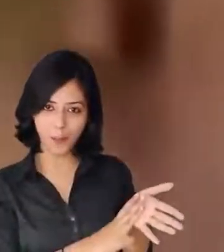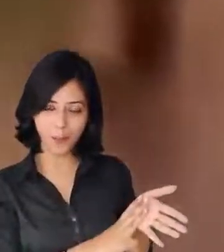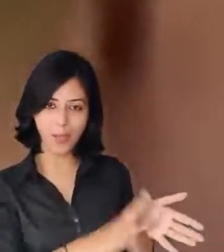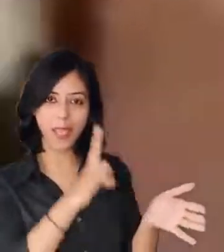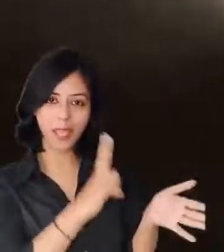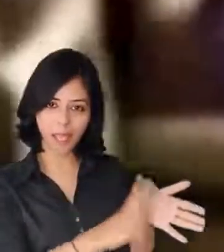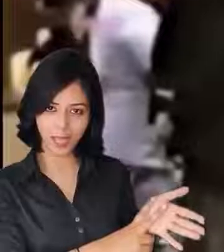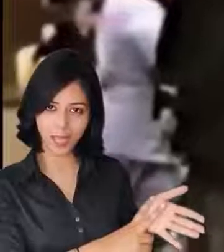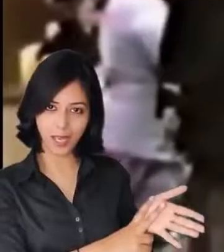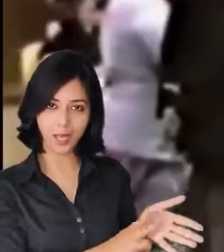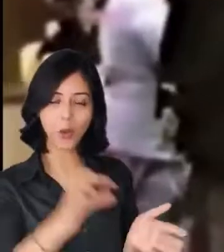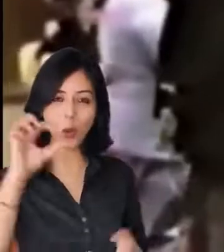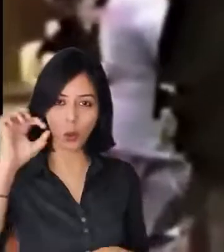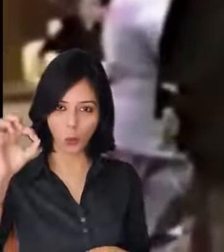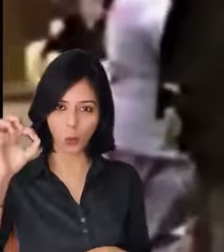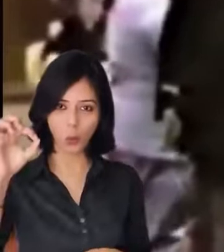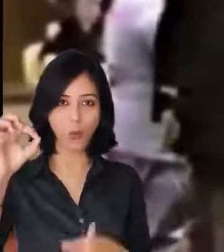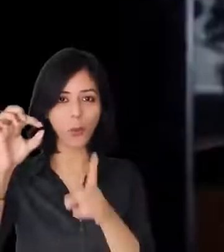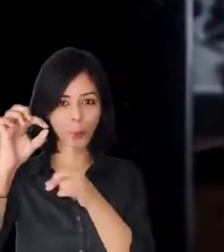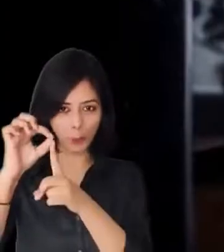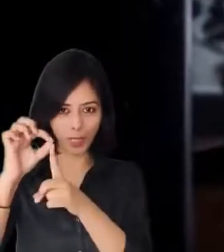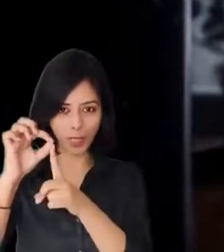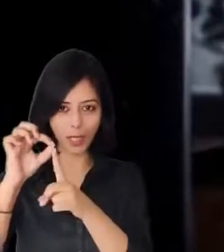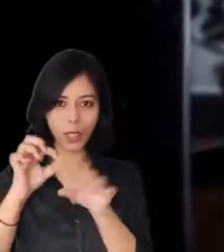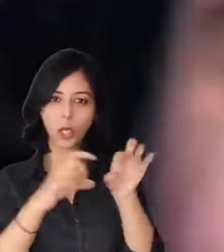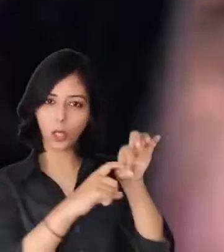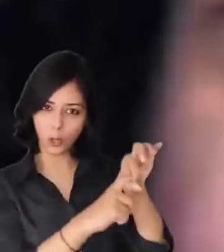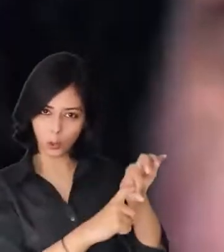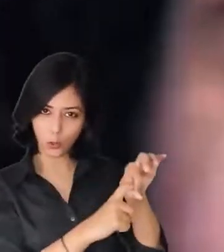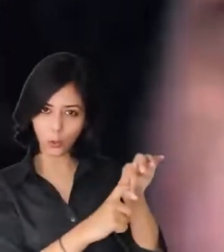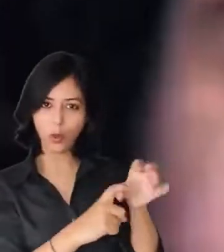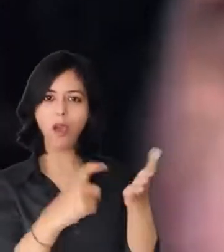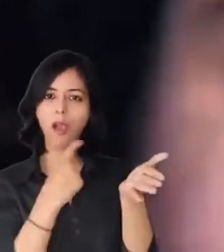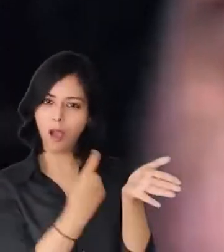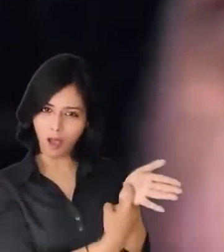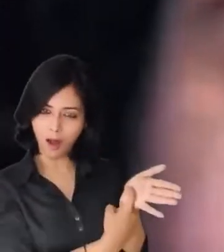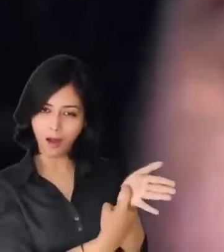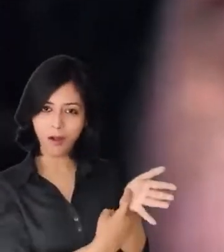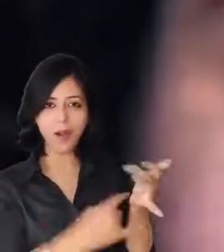Murphy, no pasaría ni un solo día entre rejas por su participación en el crimen.